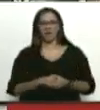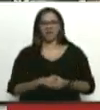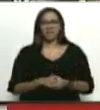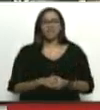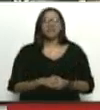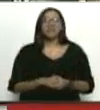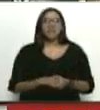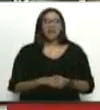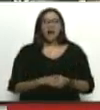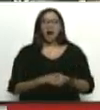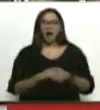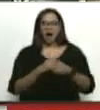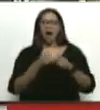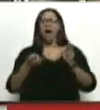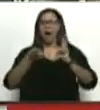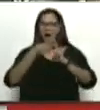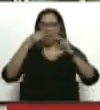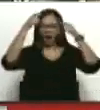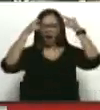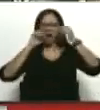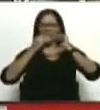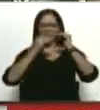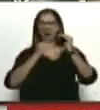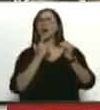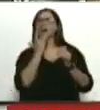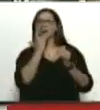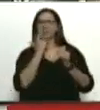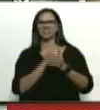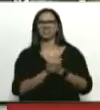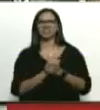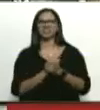Numeral, chavismo moral en alto.